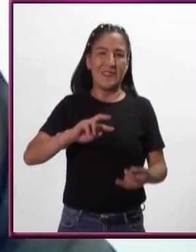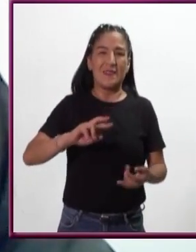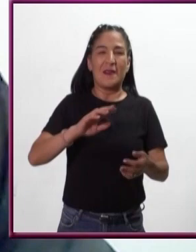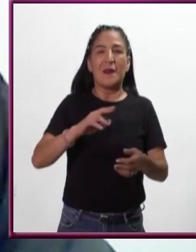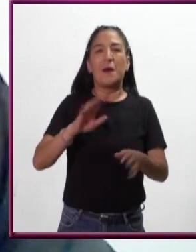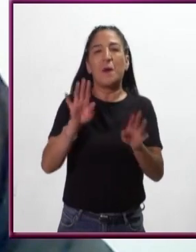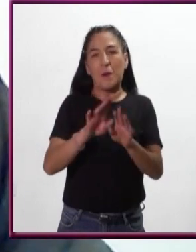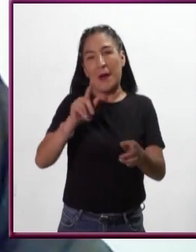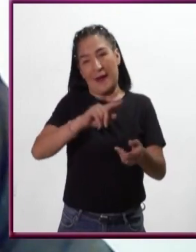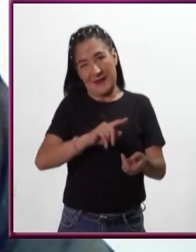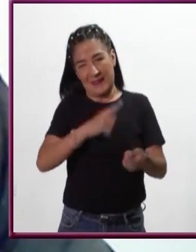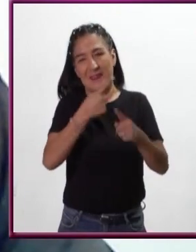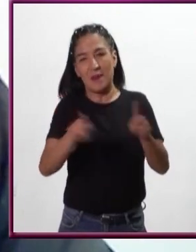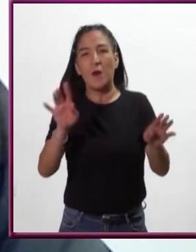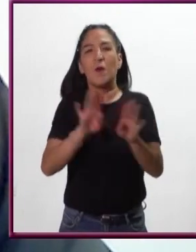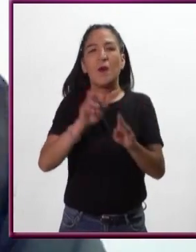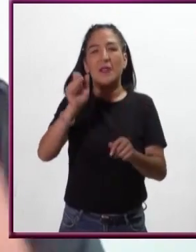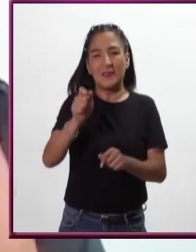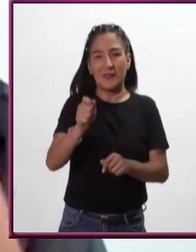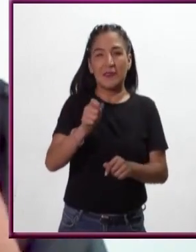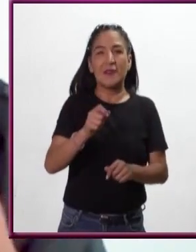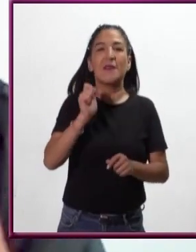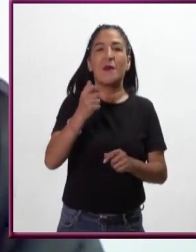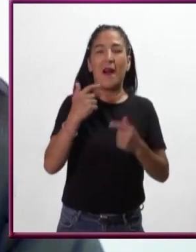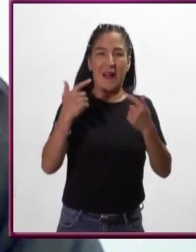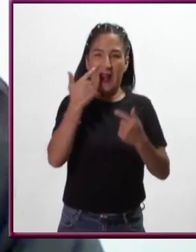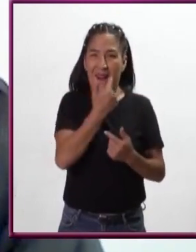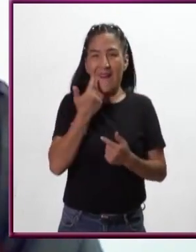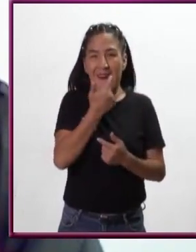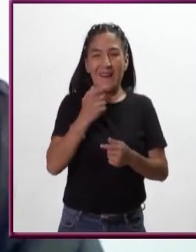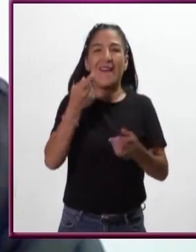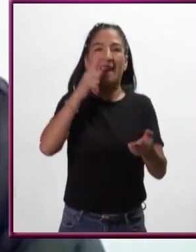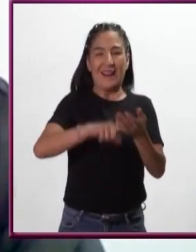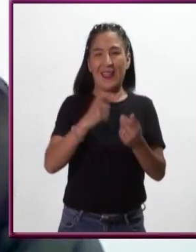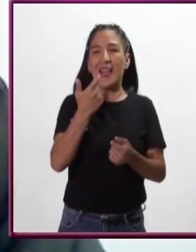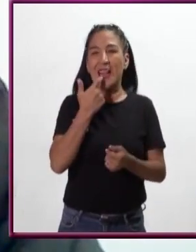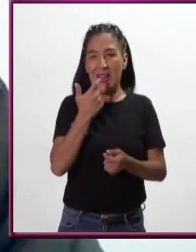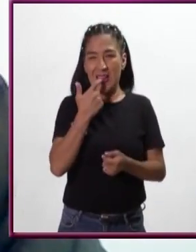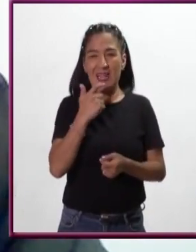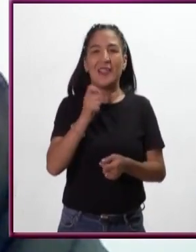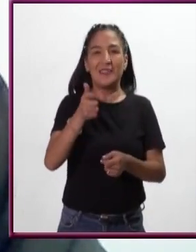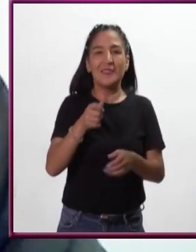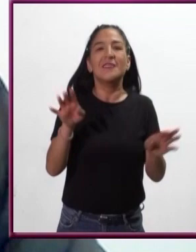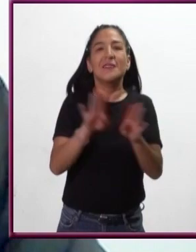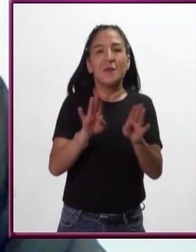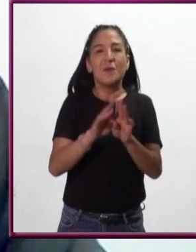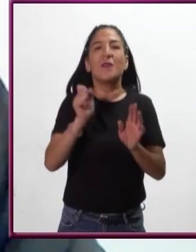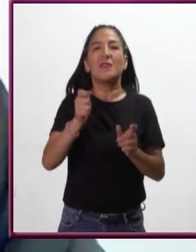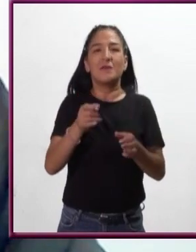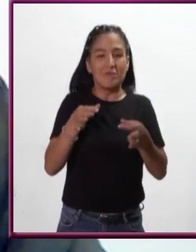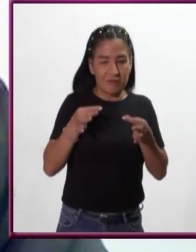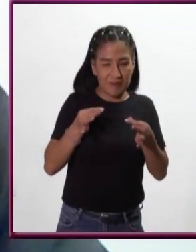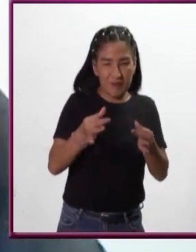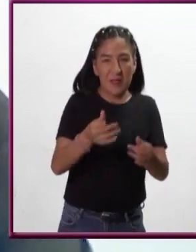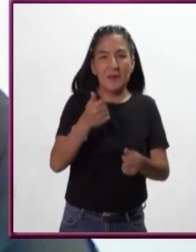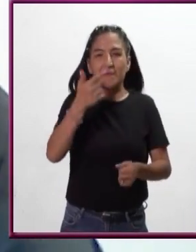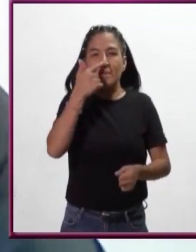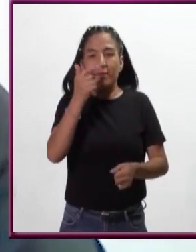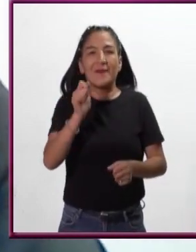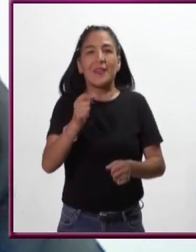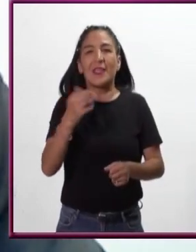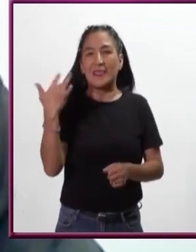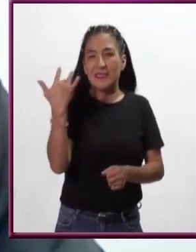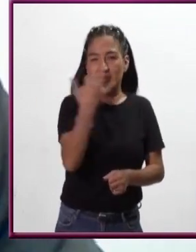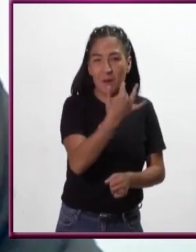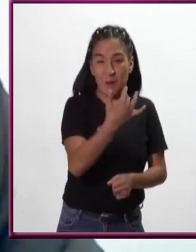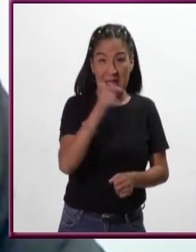del gusto, por ejemplo, suceden cosas muy simpáticas. El número de papilas gustativas en la lengua determina la sensibilidad a los sabores.